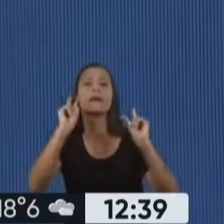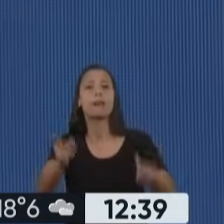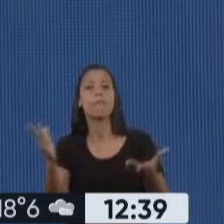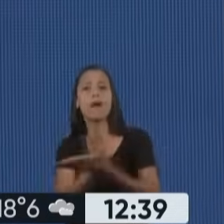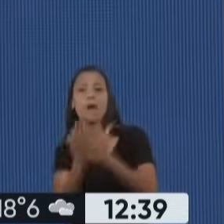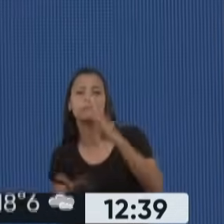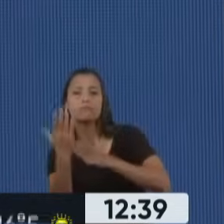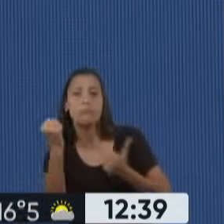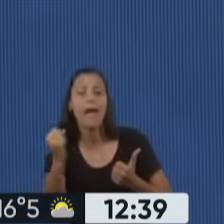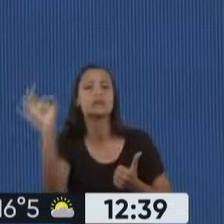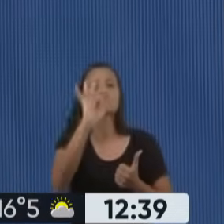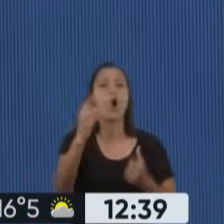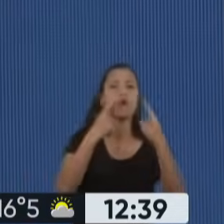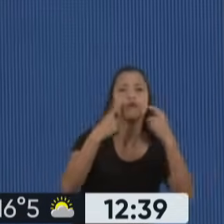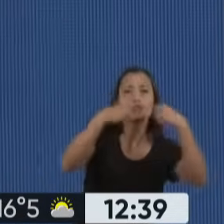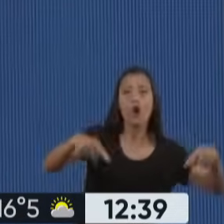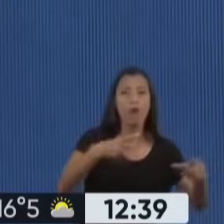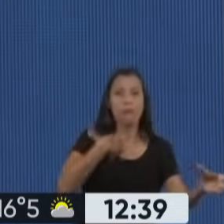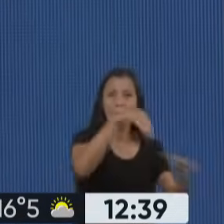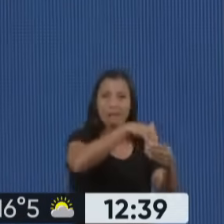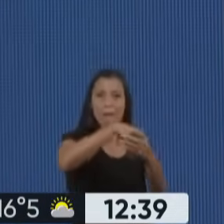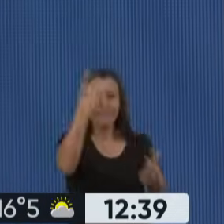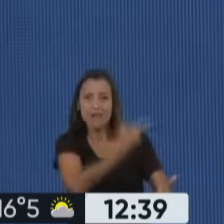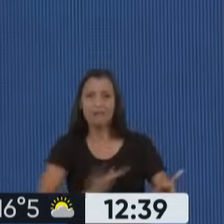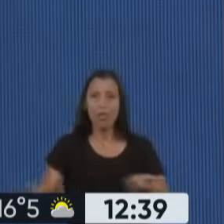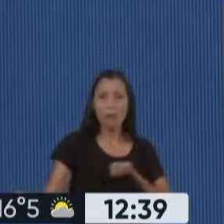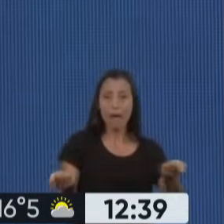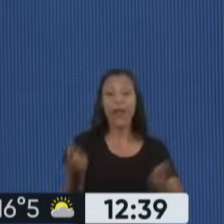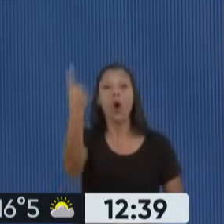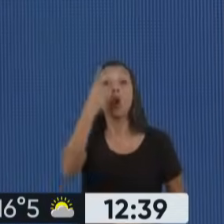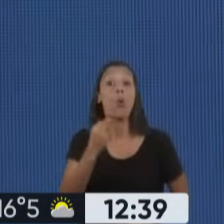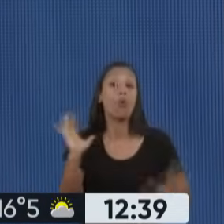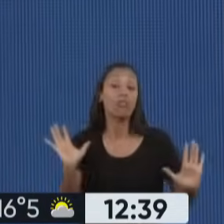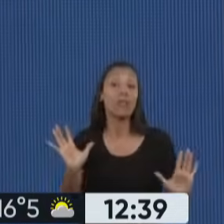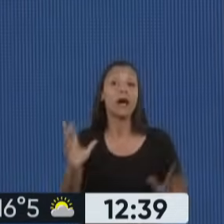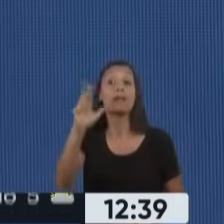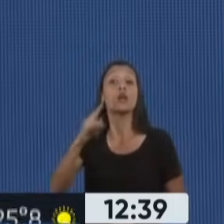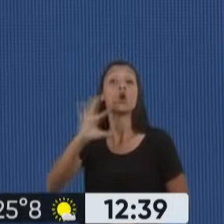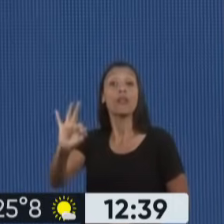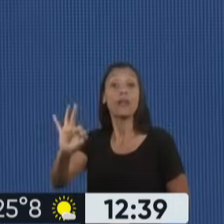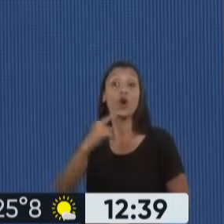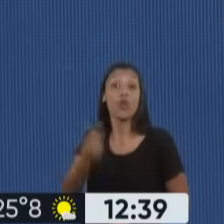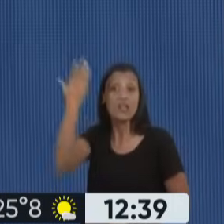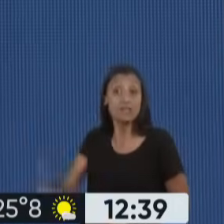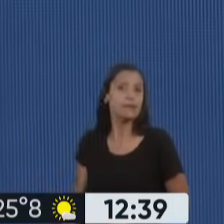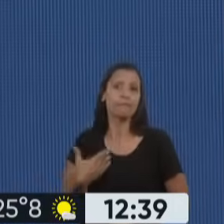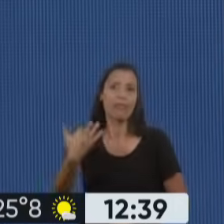monetaria, todo tipo de controles. Y un día llegó un señor llamado Celestino Rodrigo y no le quedó otra